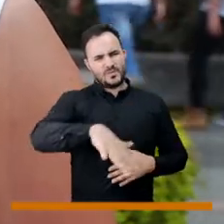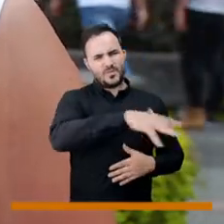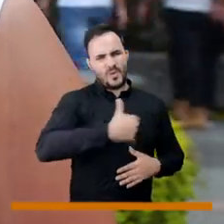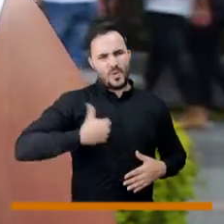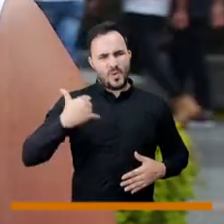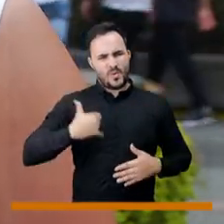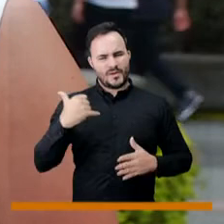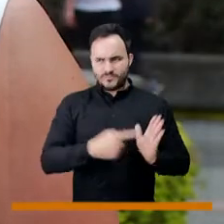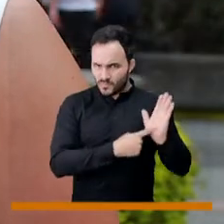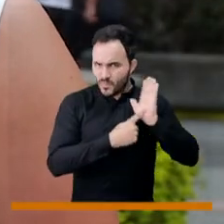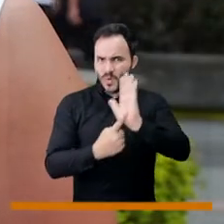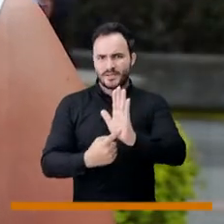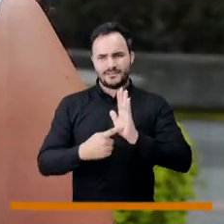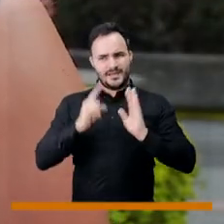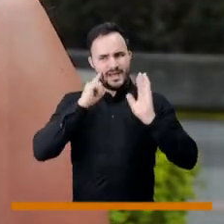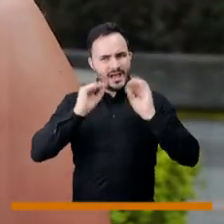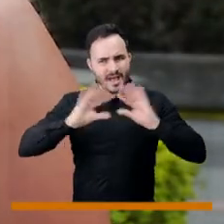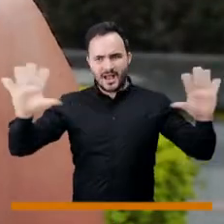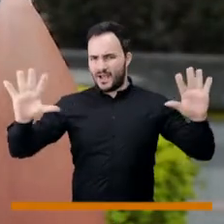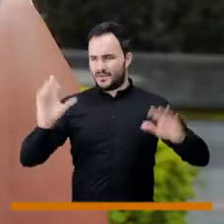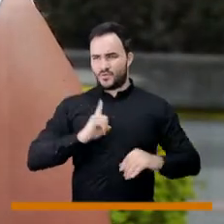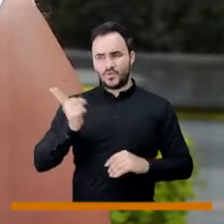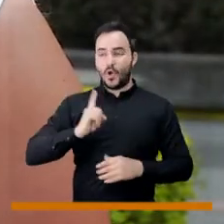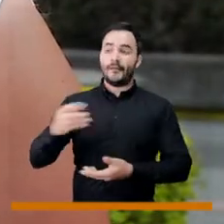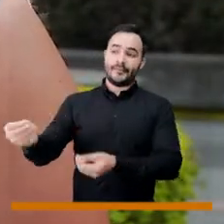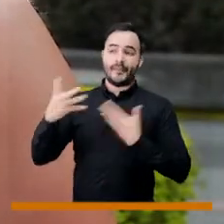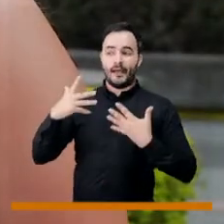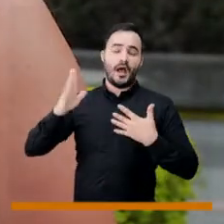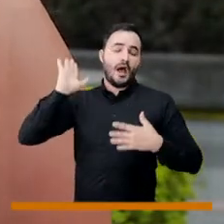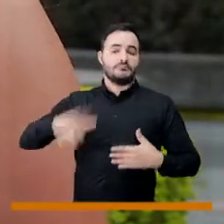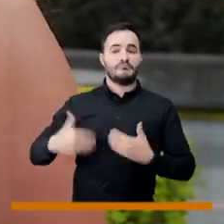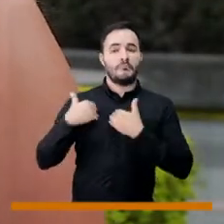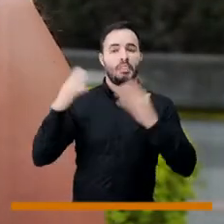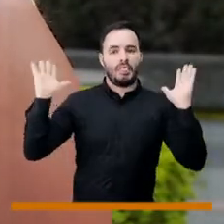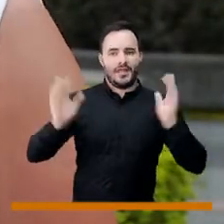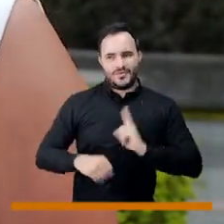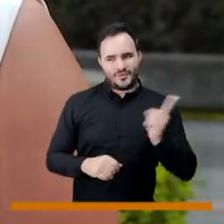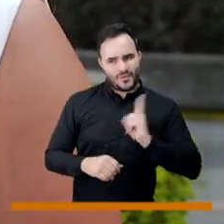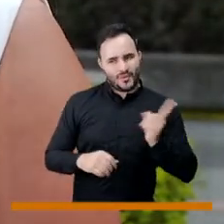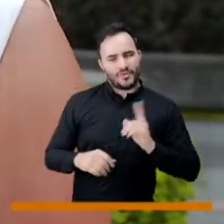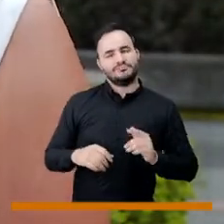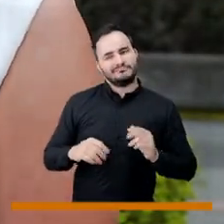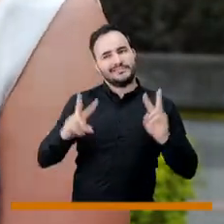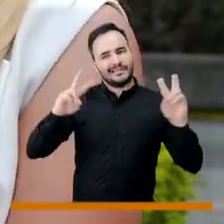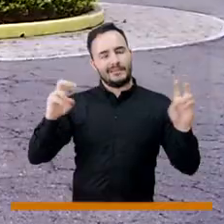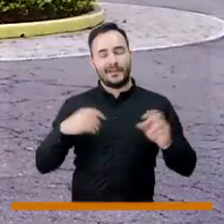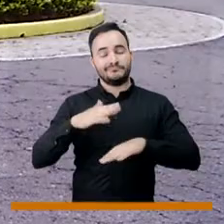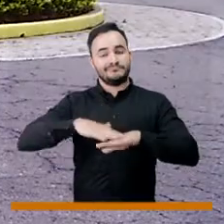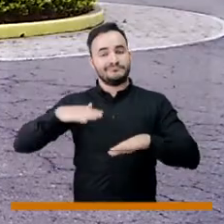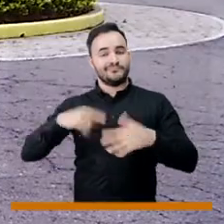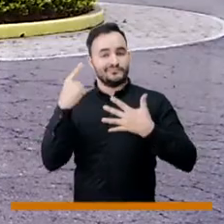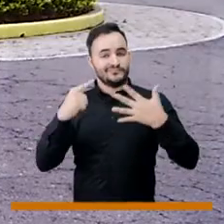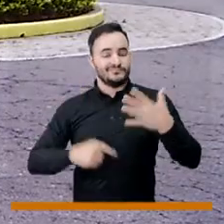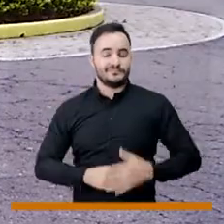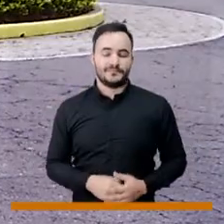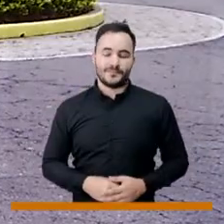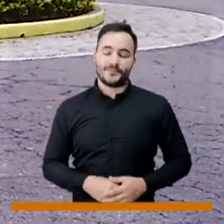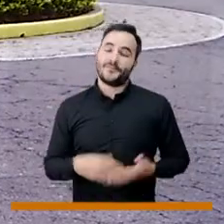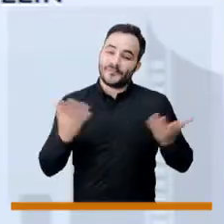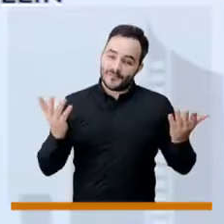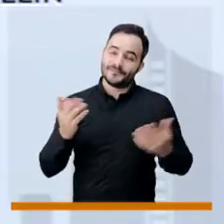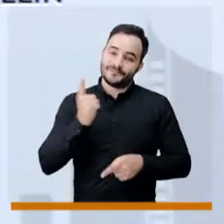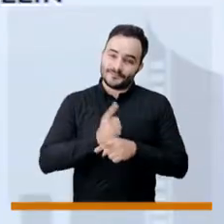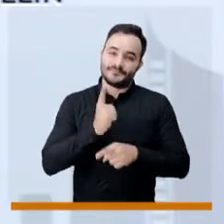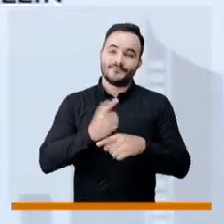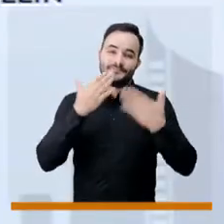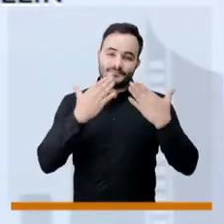un no es un motivo de decepción para nosotros que nos den este derecho bueno pues concejal natal y vélez